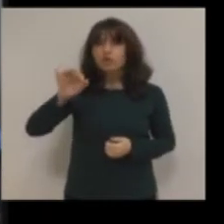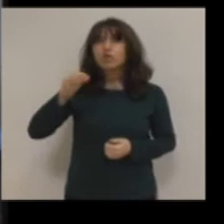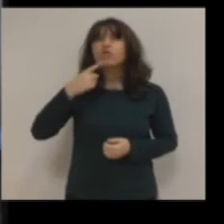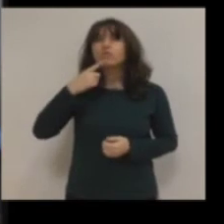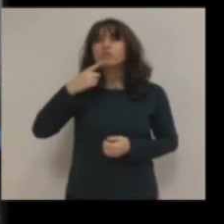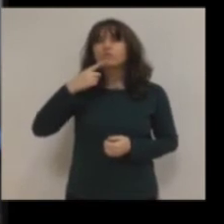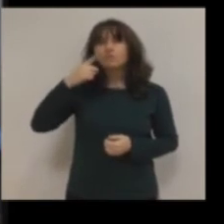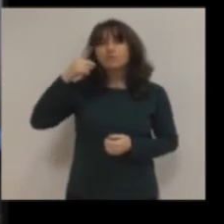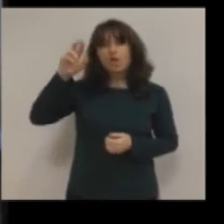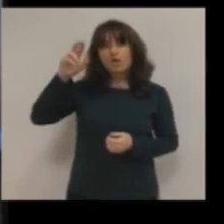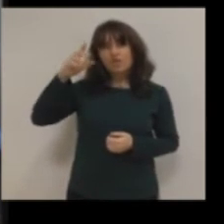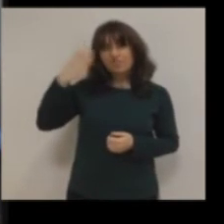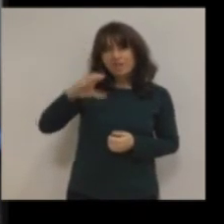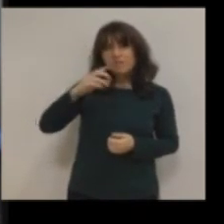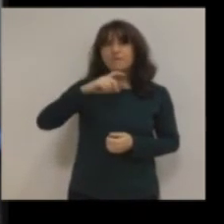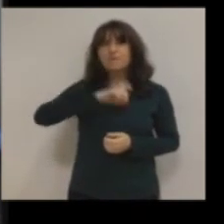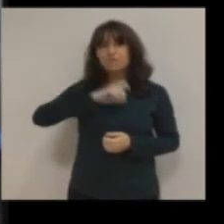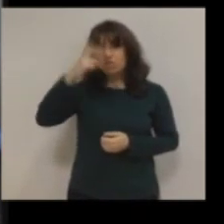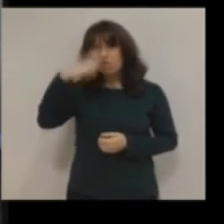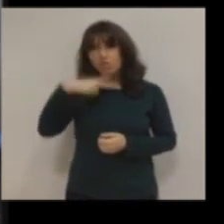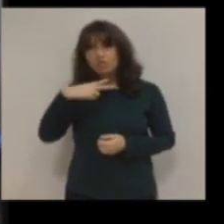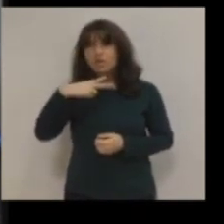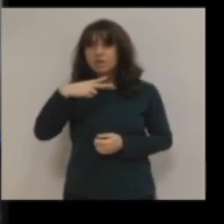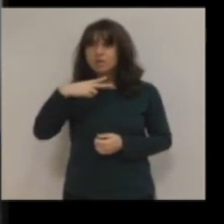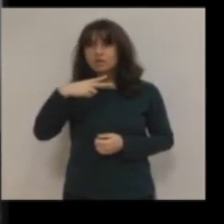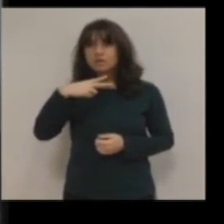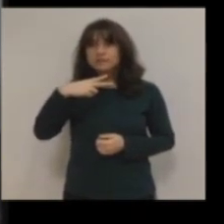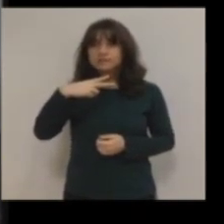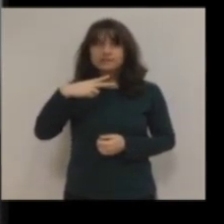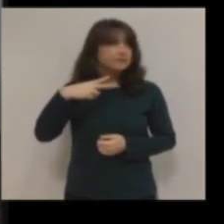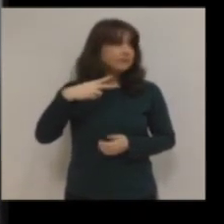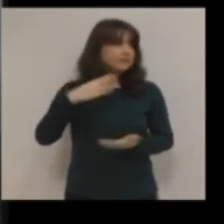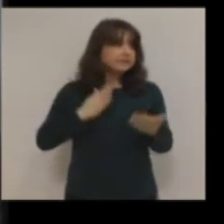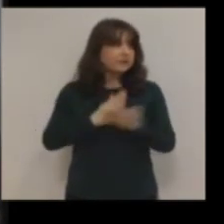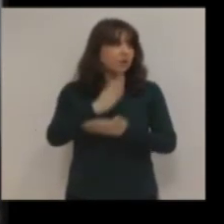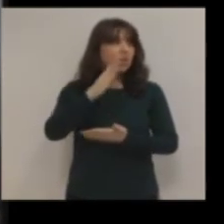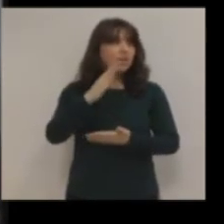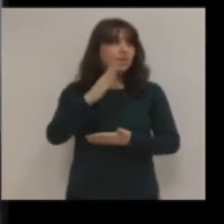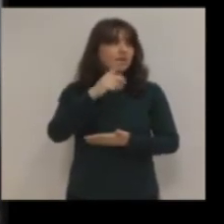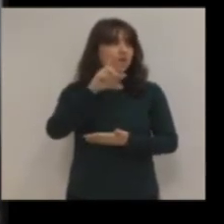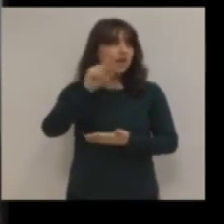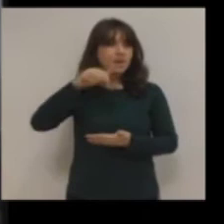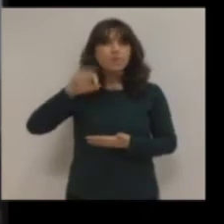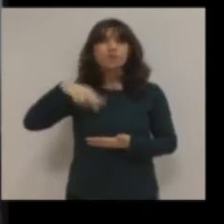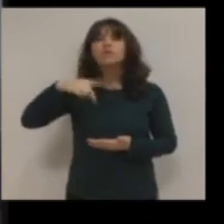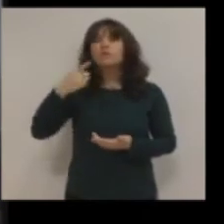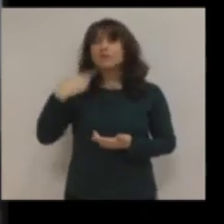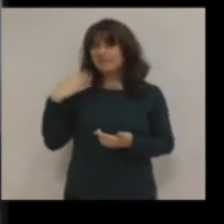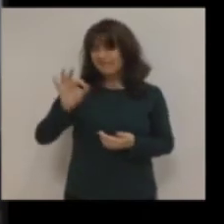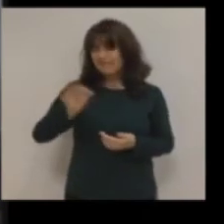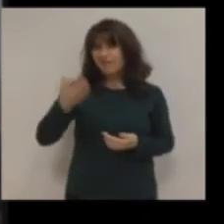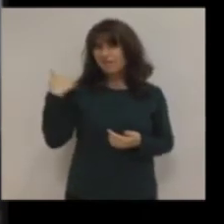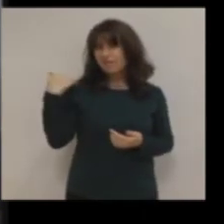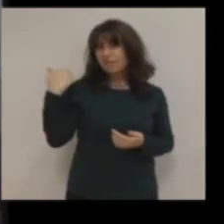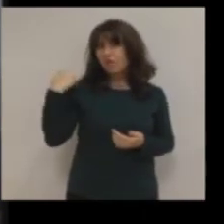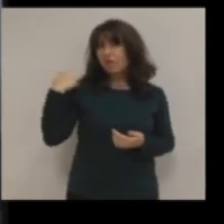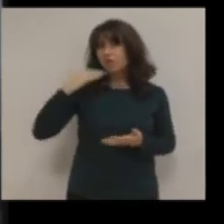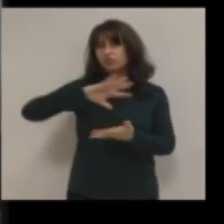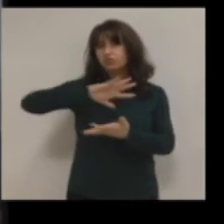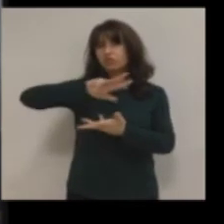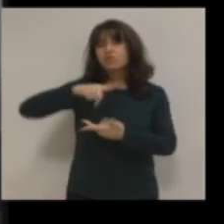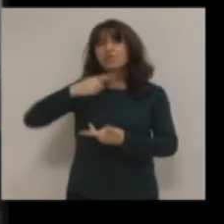la Fundación 11 es difícil encontrar esa información. De hecho, hace 2 días ha salido una noticia que el CERMI